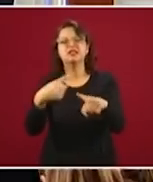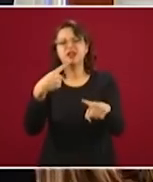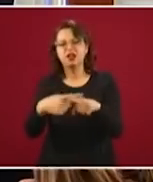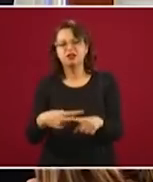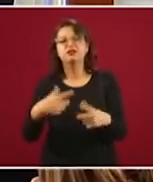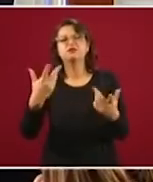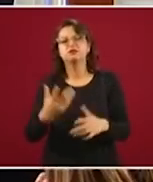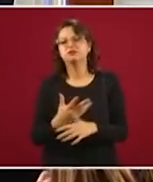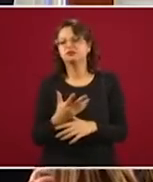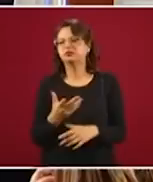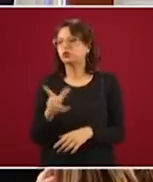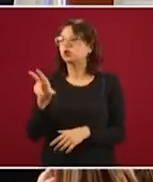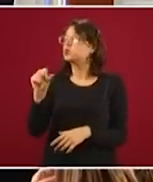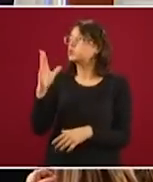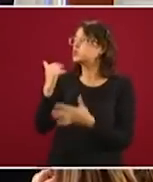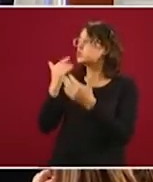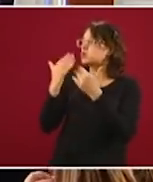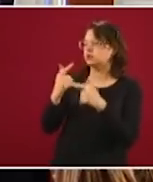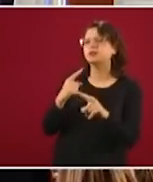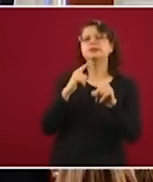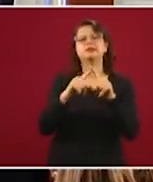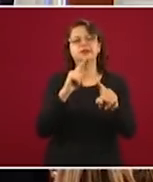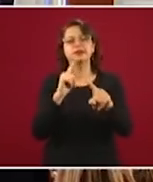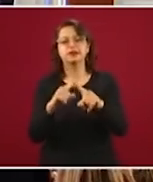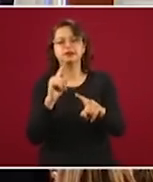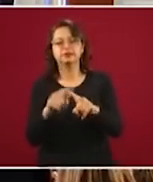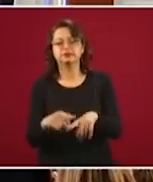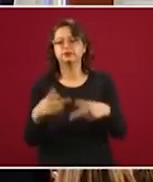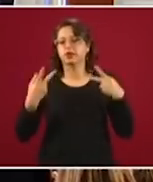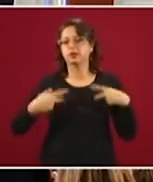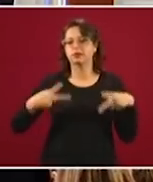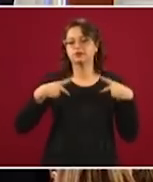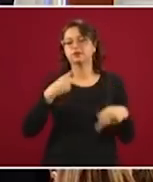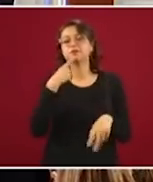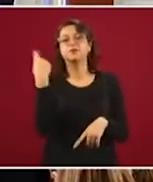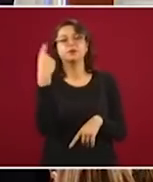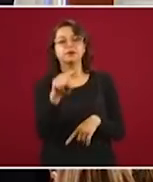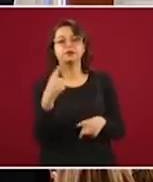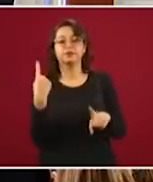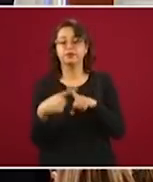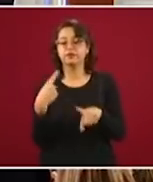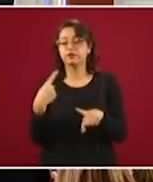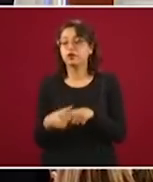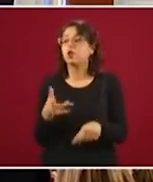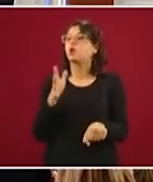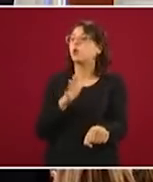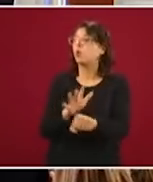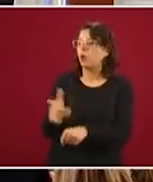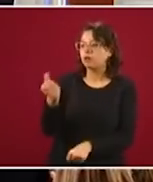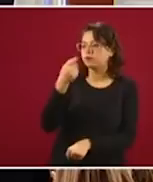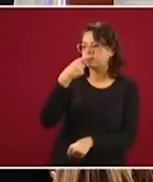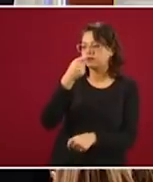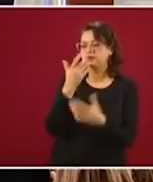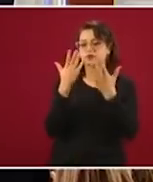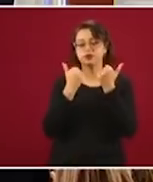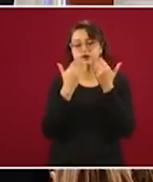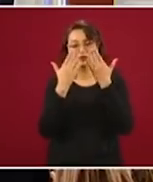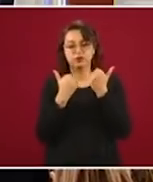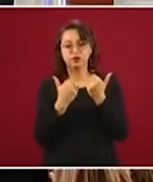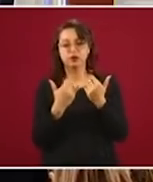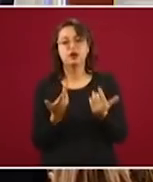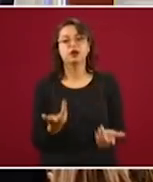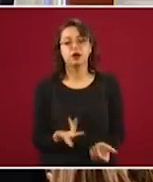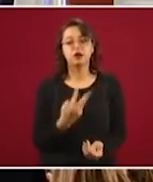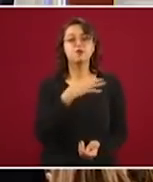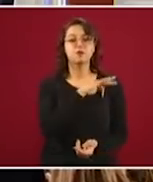el servicio y quién es la persona que está denunciando y qué es lo que le están negando a la persona. Y esto nos permite